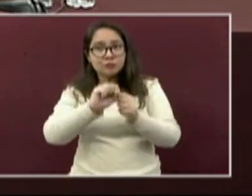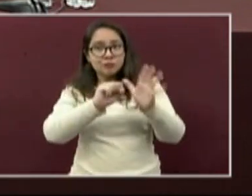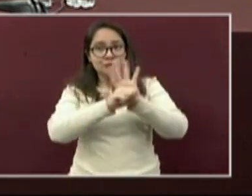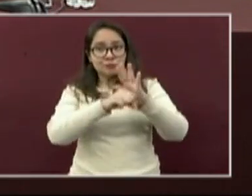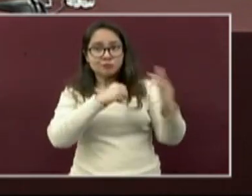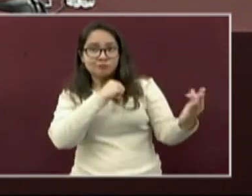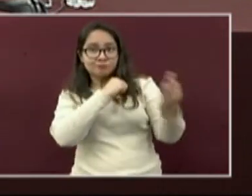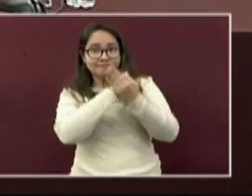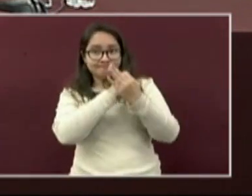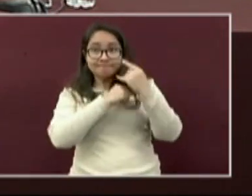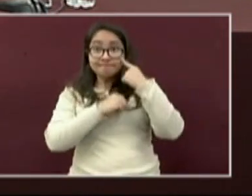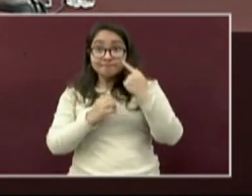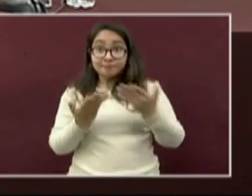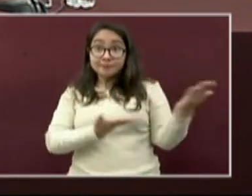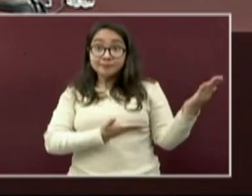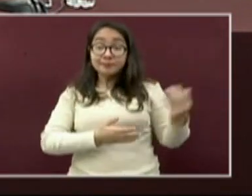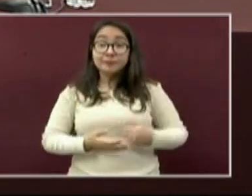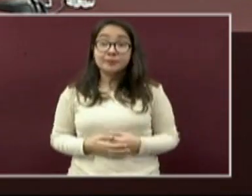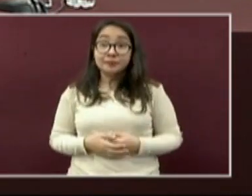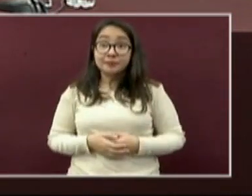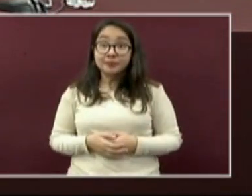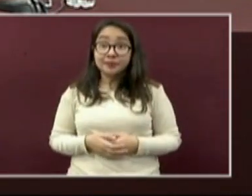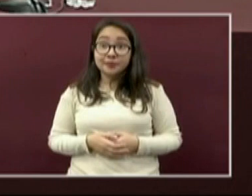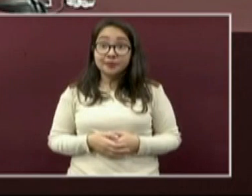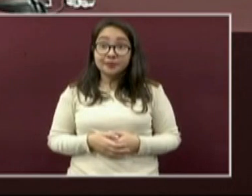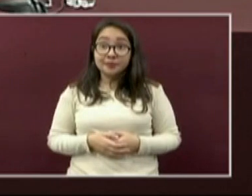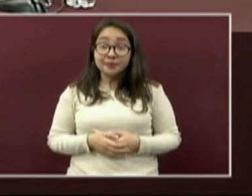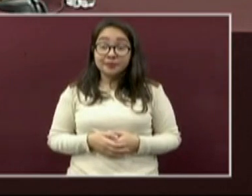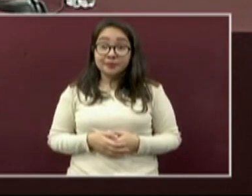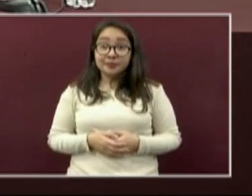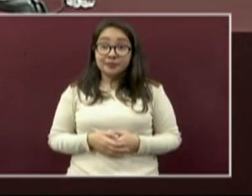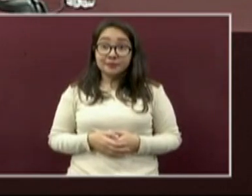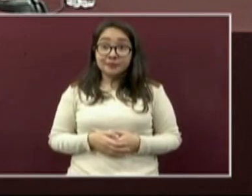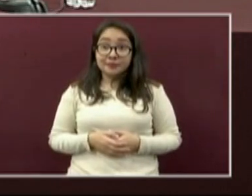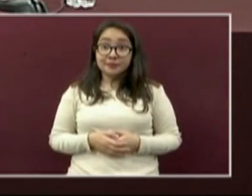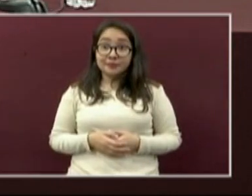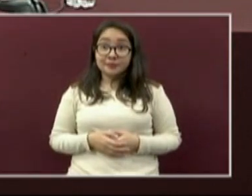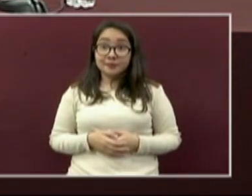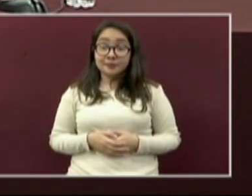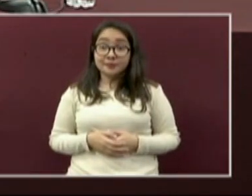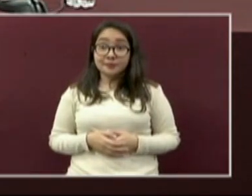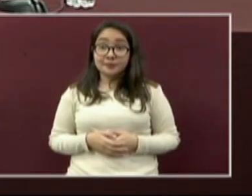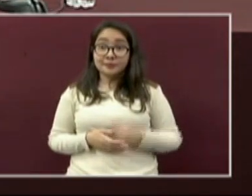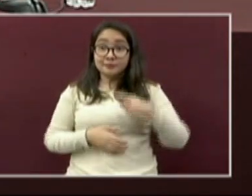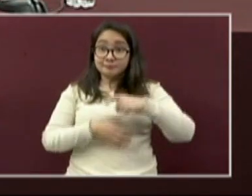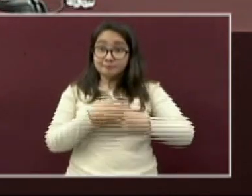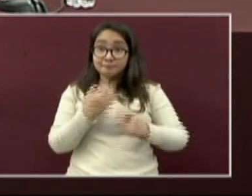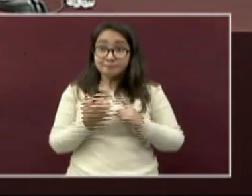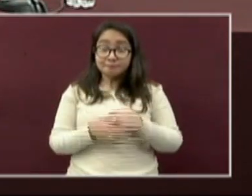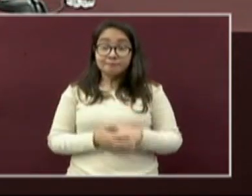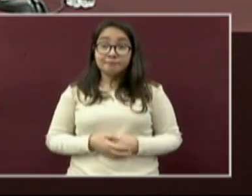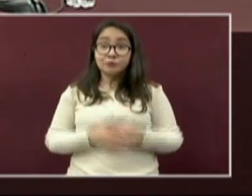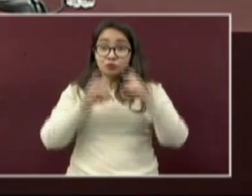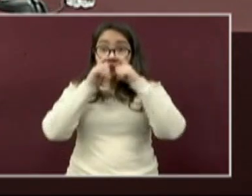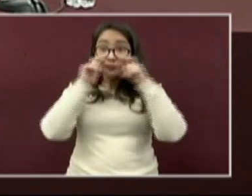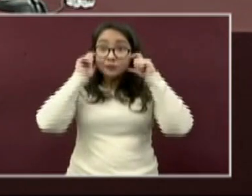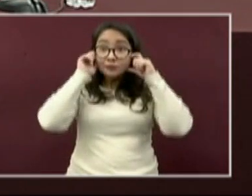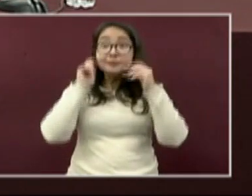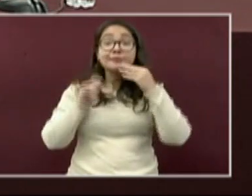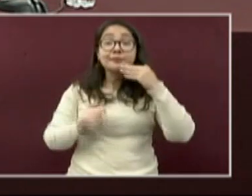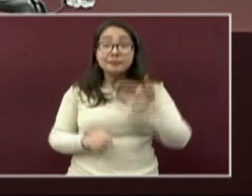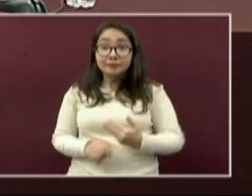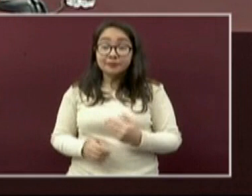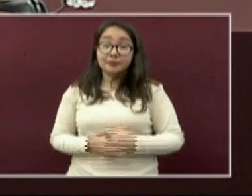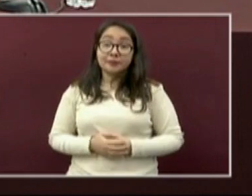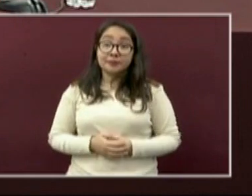miren con su gel con central su cubrebocas que les